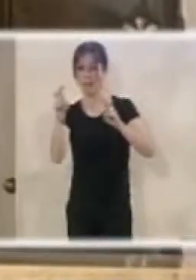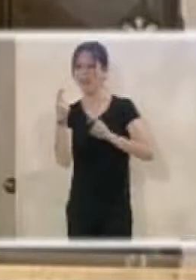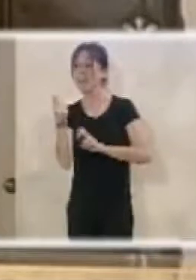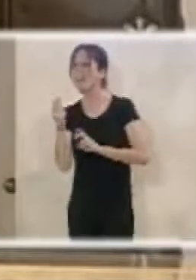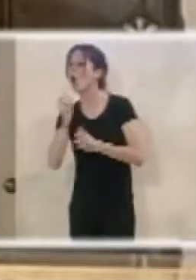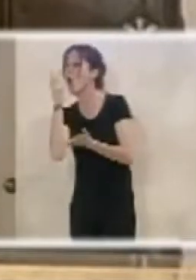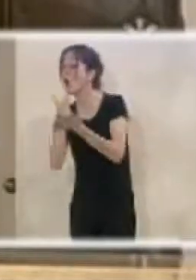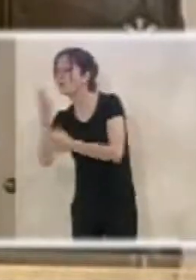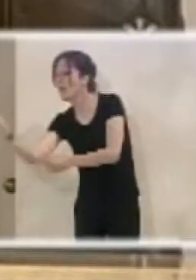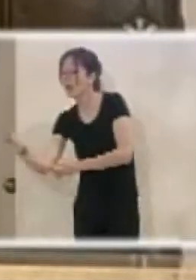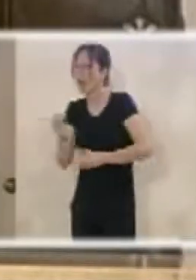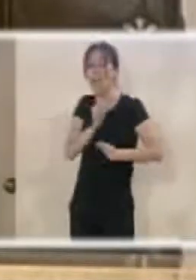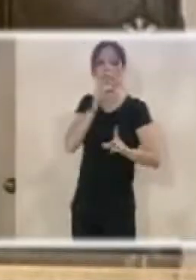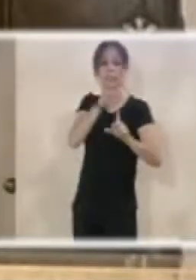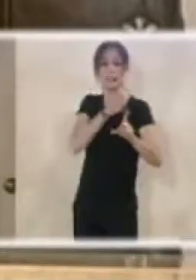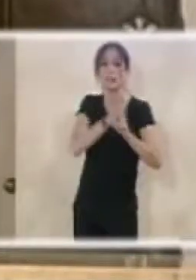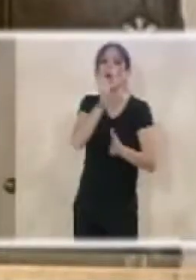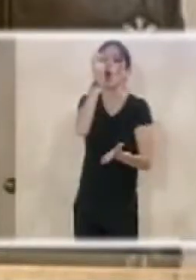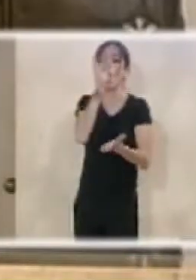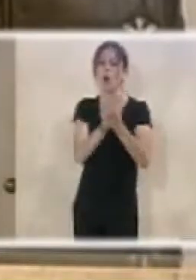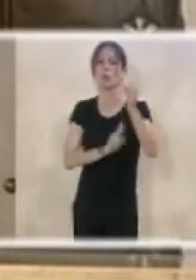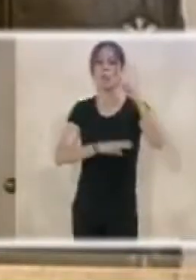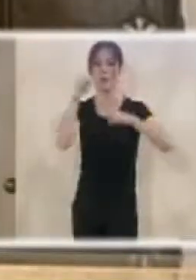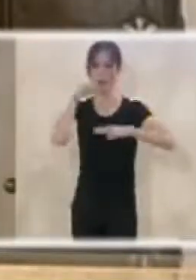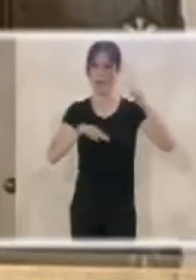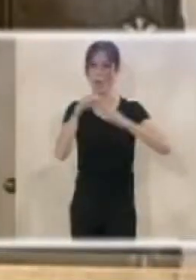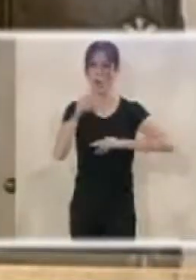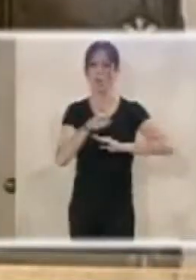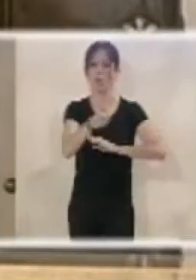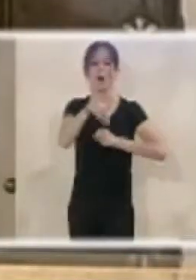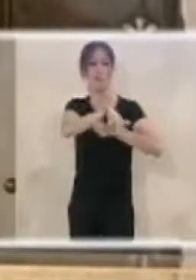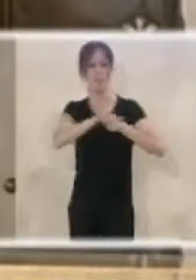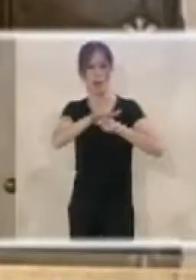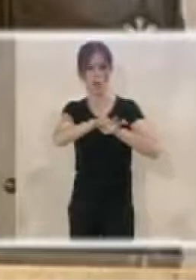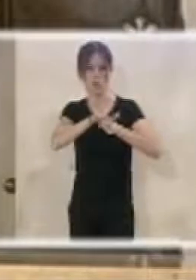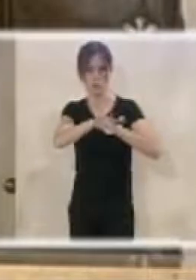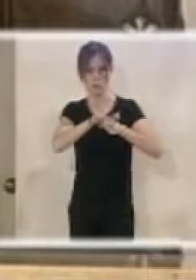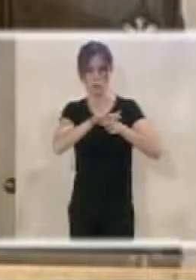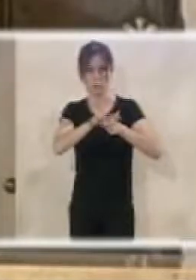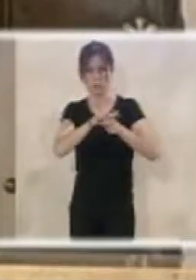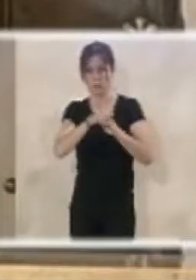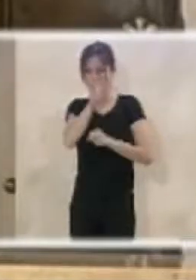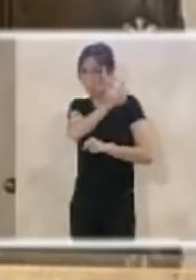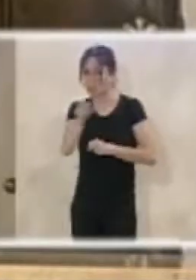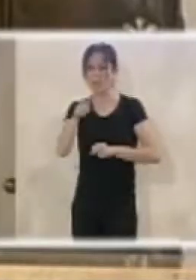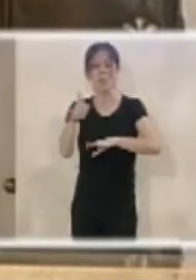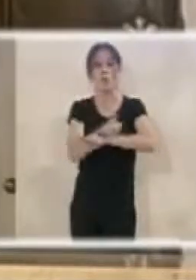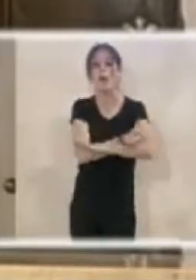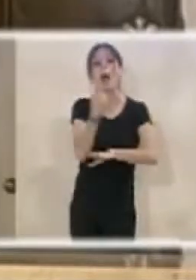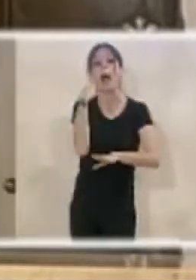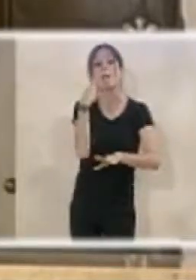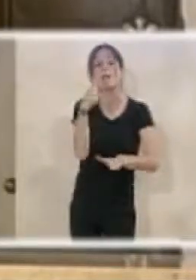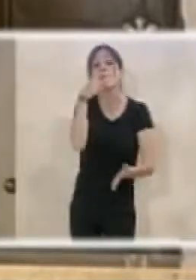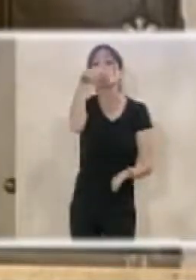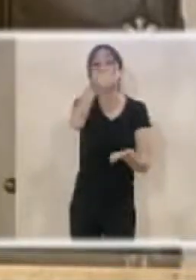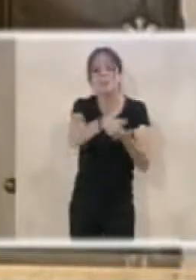se reinvierte y se destina de nuevo a obras que se van a realizar en los barrios, obras que los ciudadanos, los almerienses, nos han